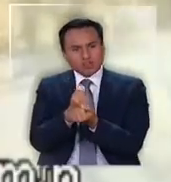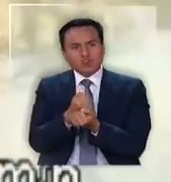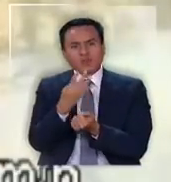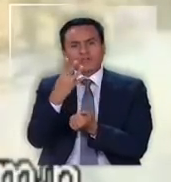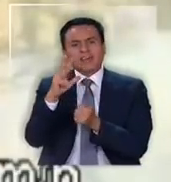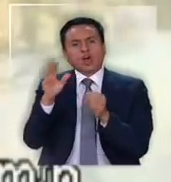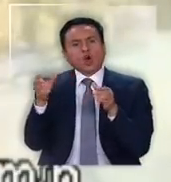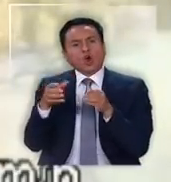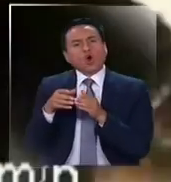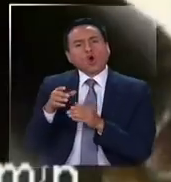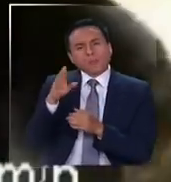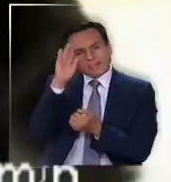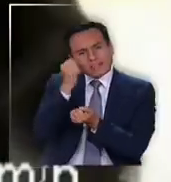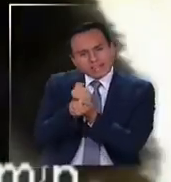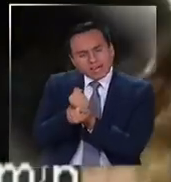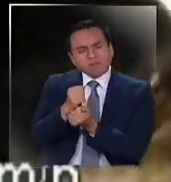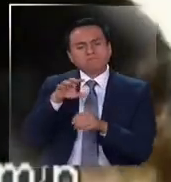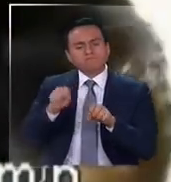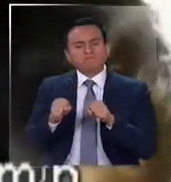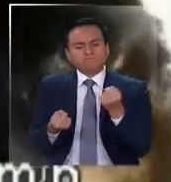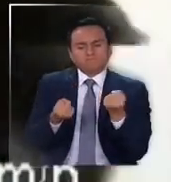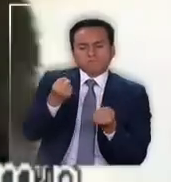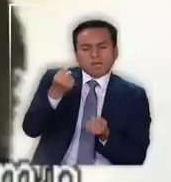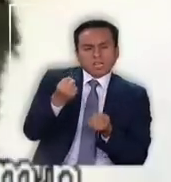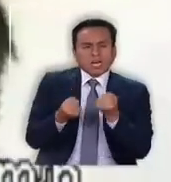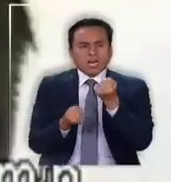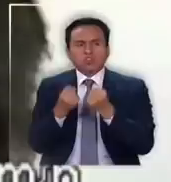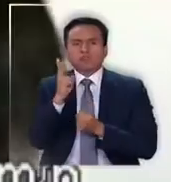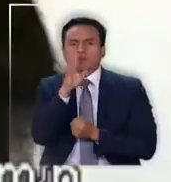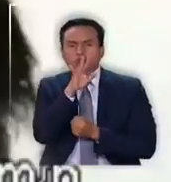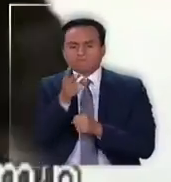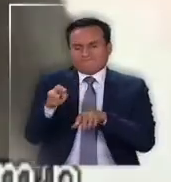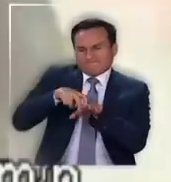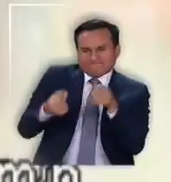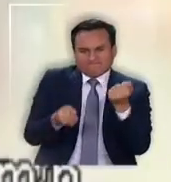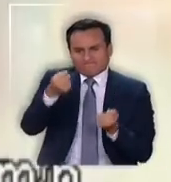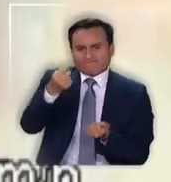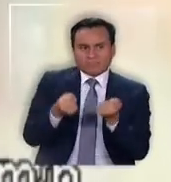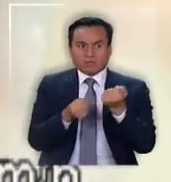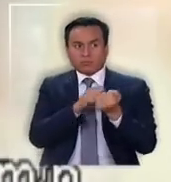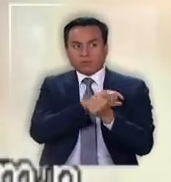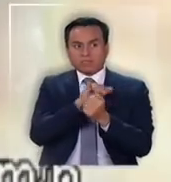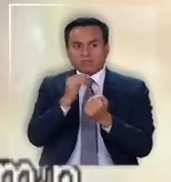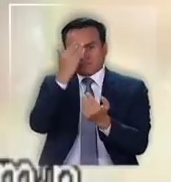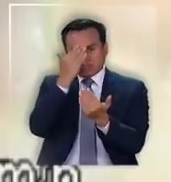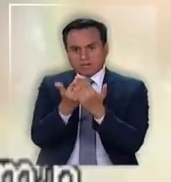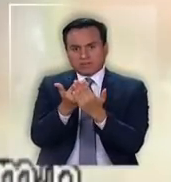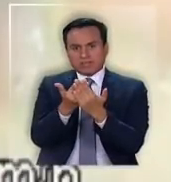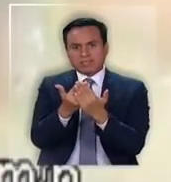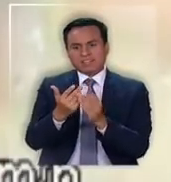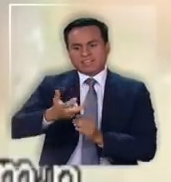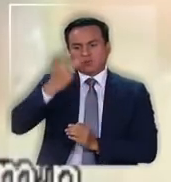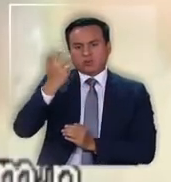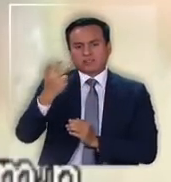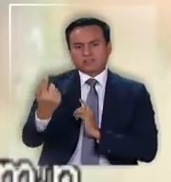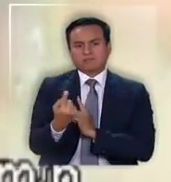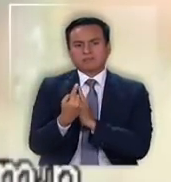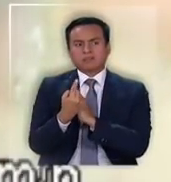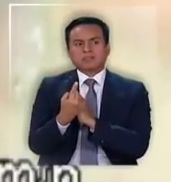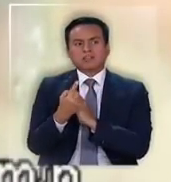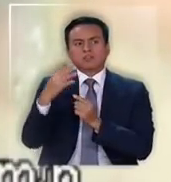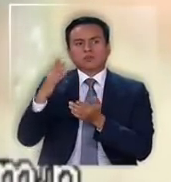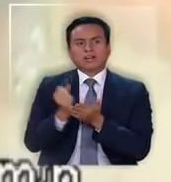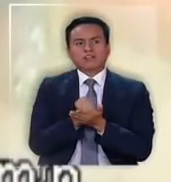49 Comisaría toma el mando y manejan por lo menos 2 minutos hasta que se encuentran frente a frente con los delincuentes.